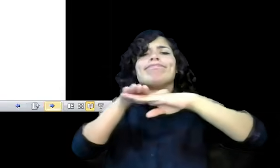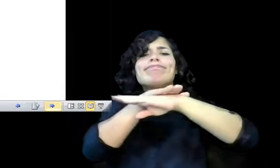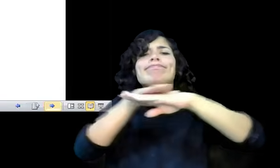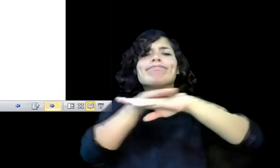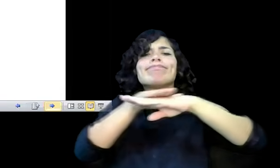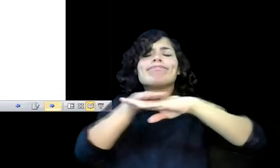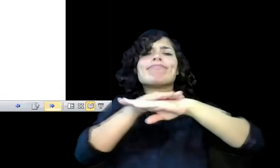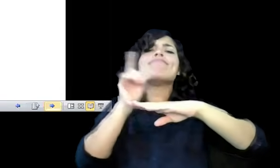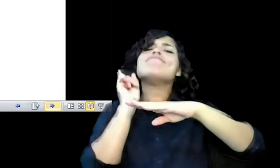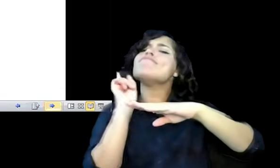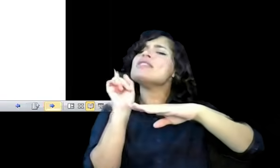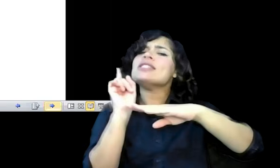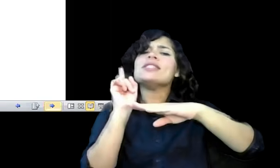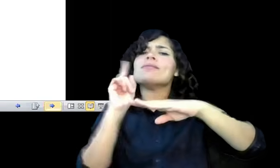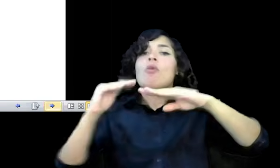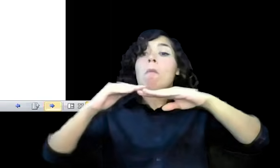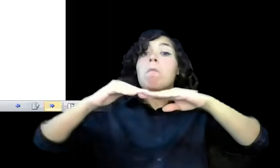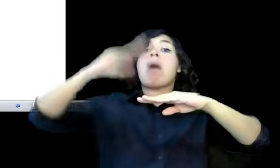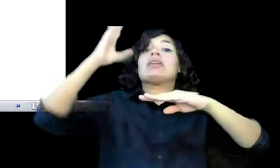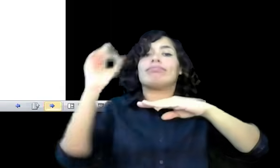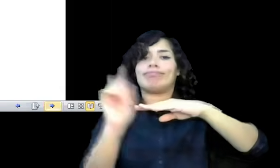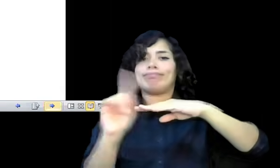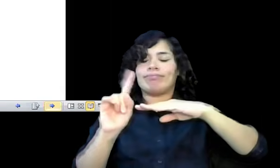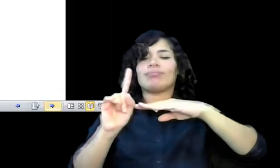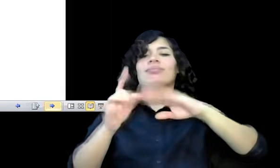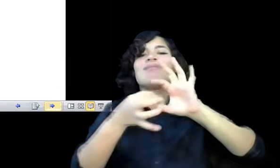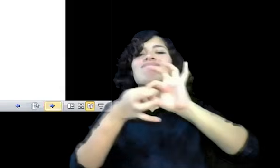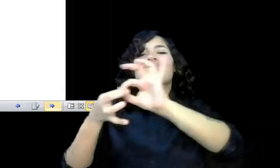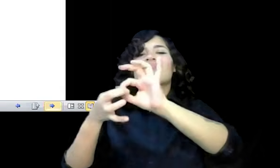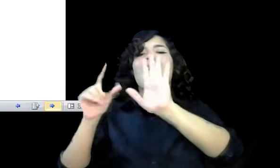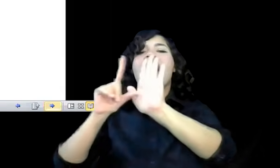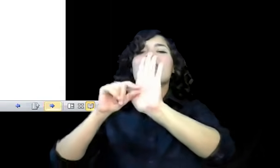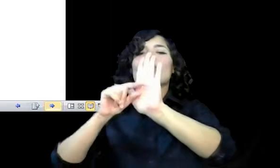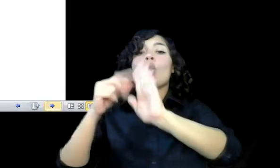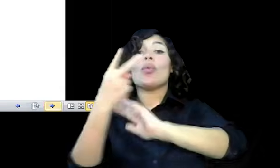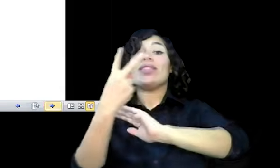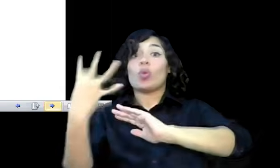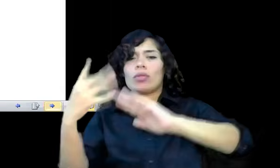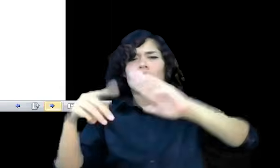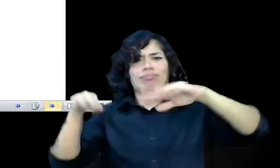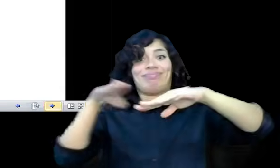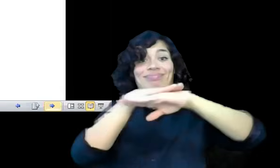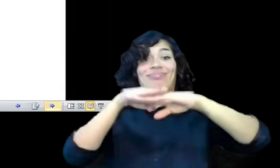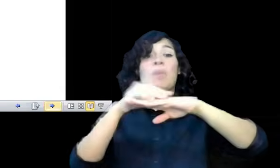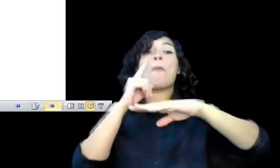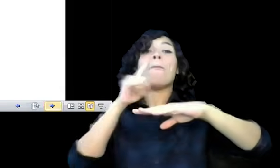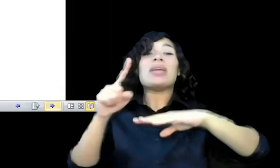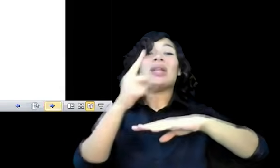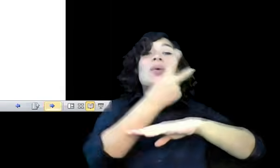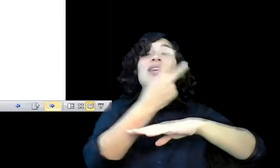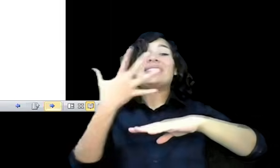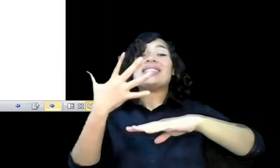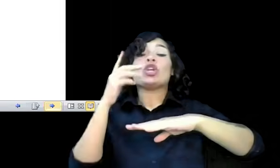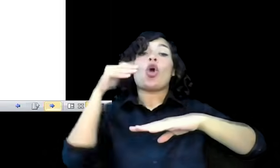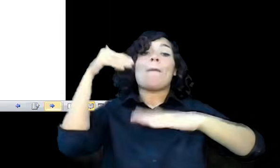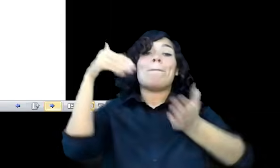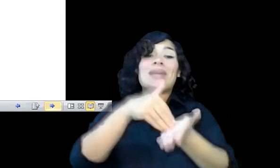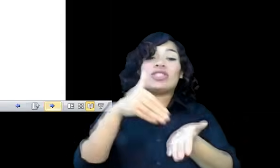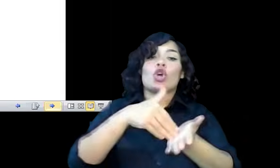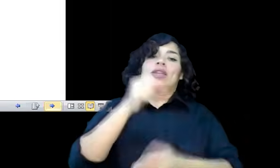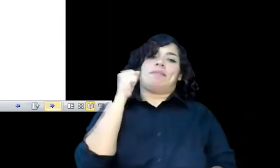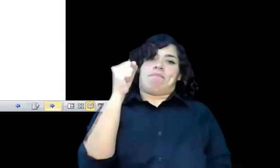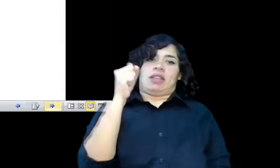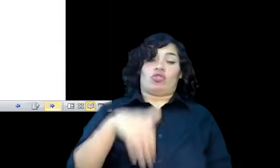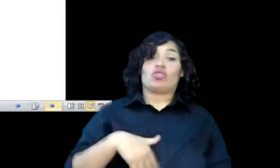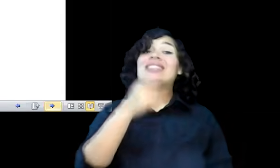casa habitación determinado en el segundo párrafo del artículo 24. ¿Cuál es ese monto? 1.025 millones de pesos. ¿Sí? Si